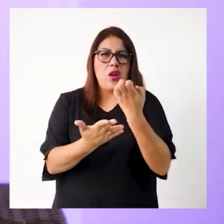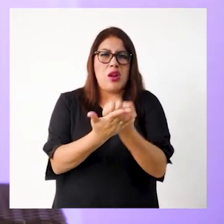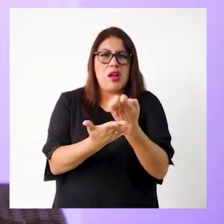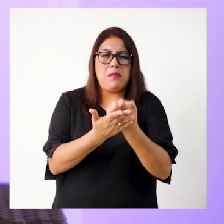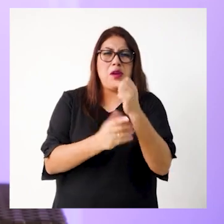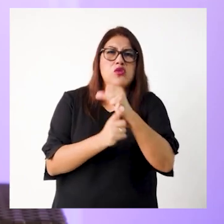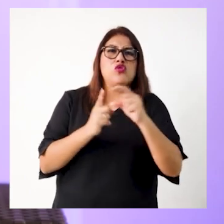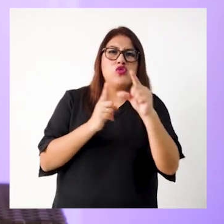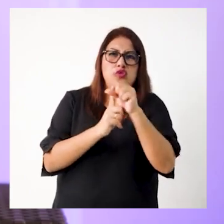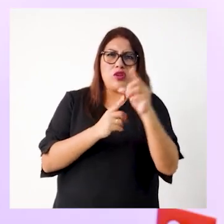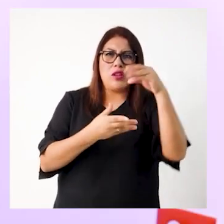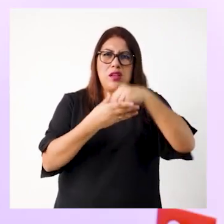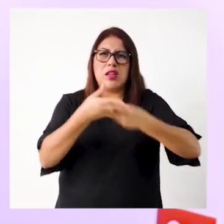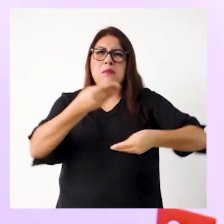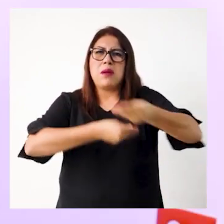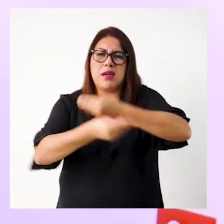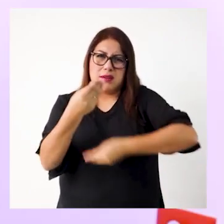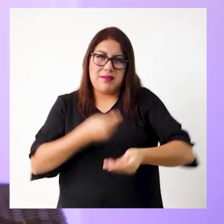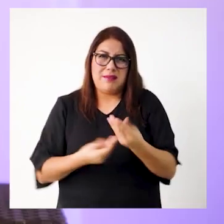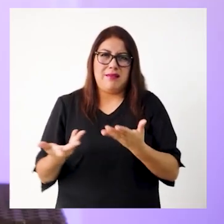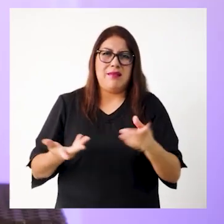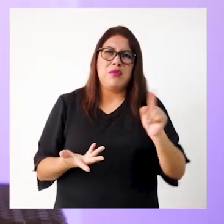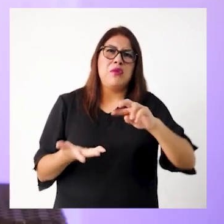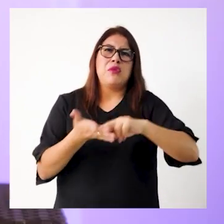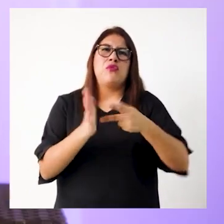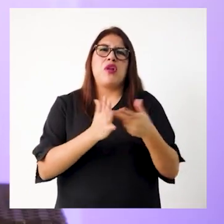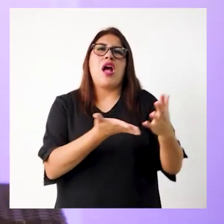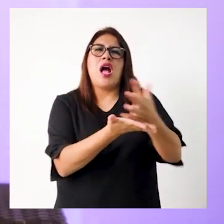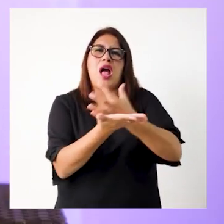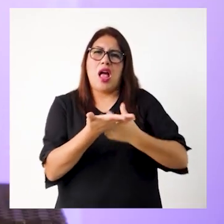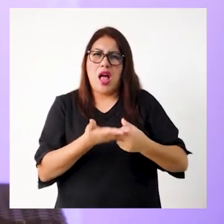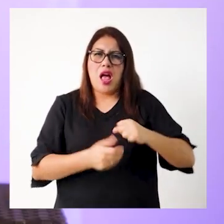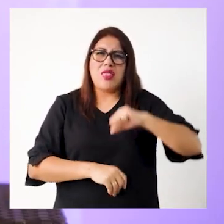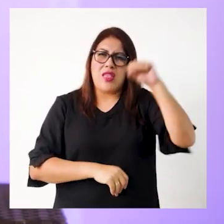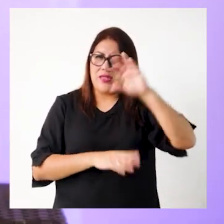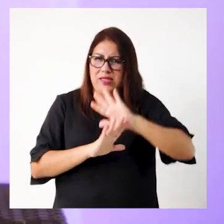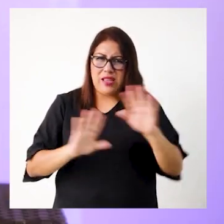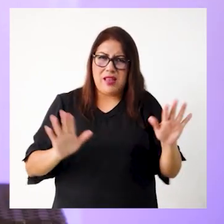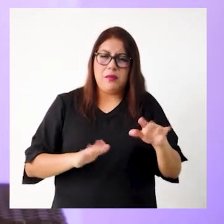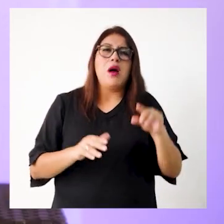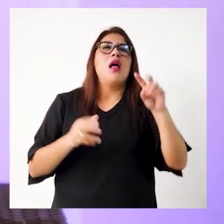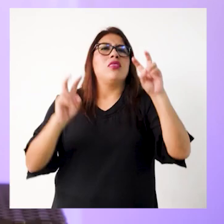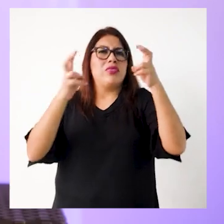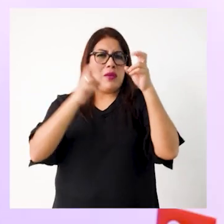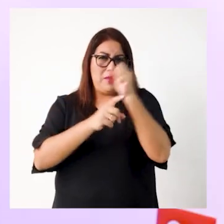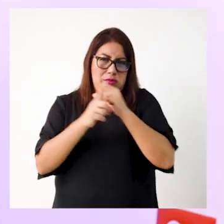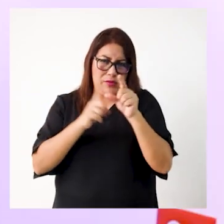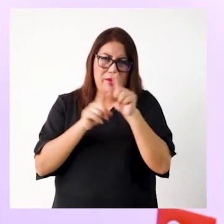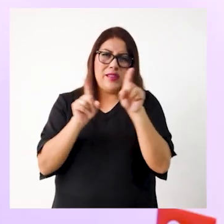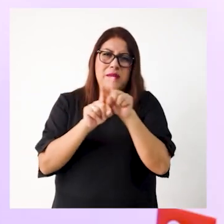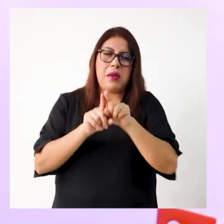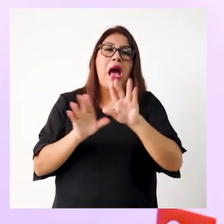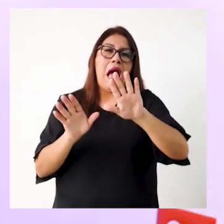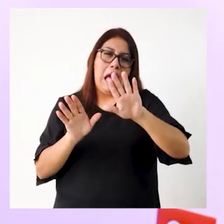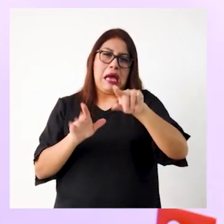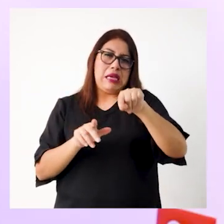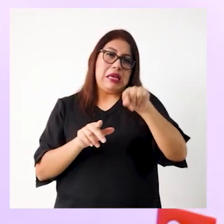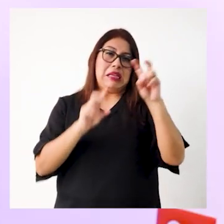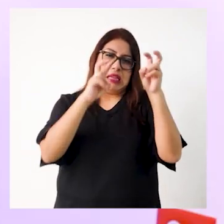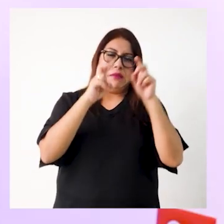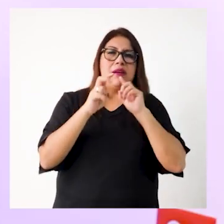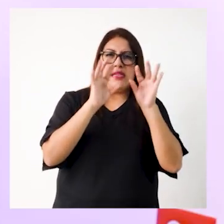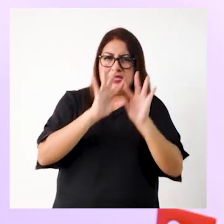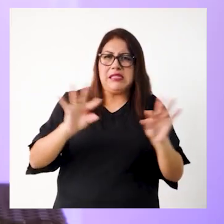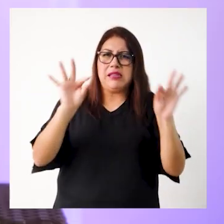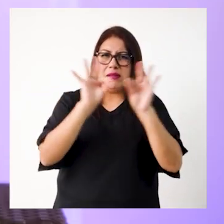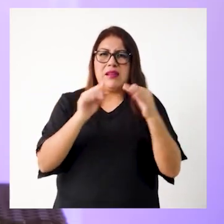una economía social de mercado. Exactamente. No solamente su ganancia, sino que tienen que ver el tema social. Bueno, ese es otro tema importante.